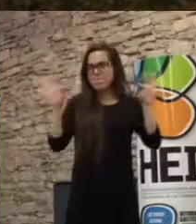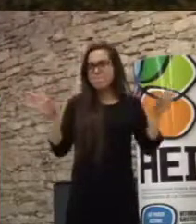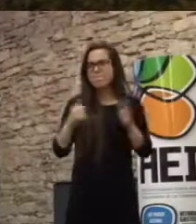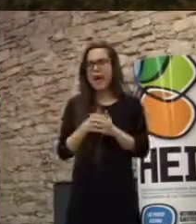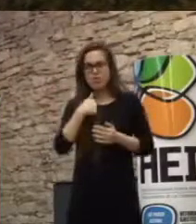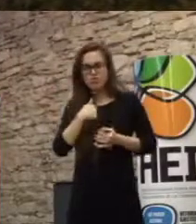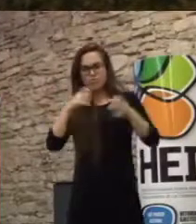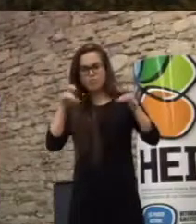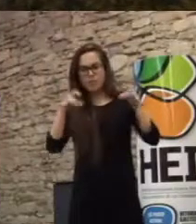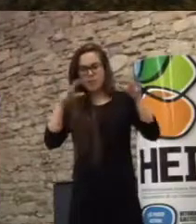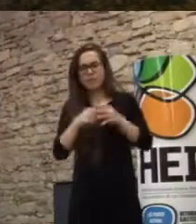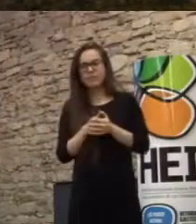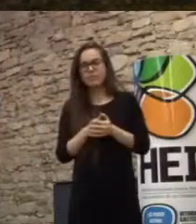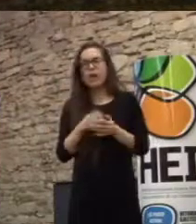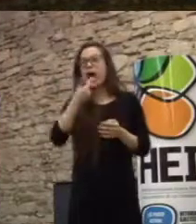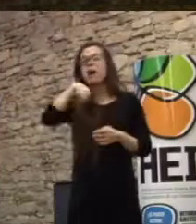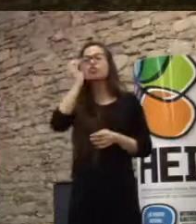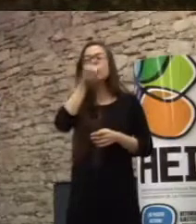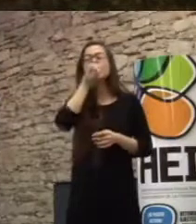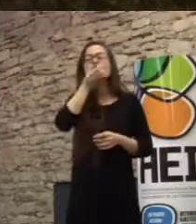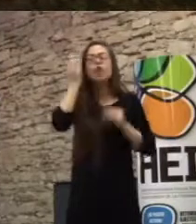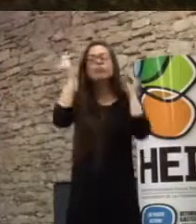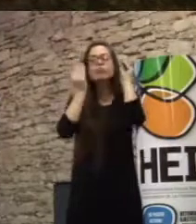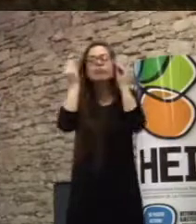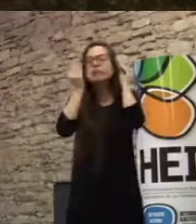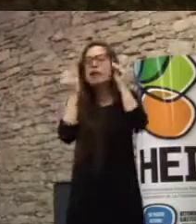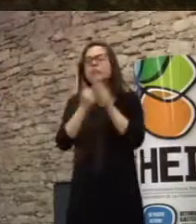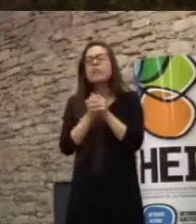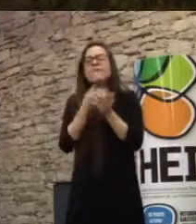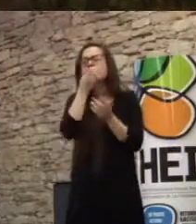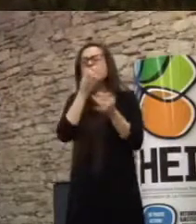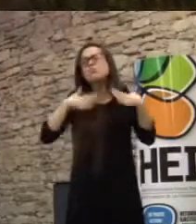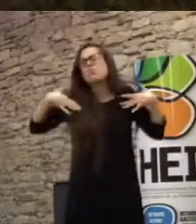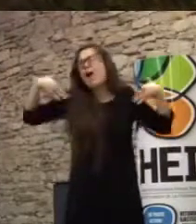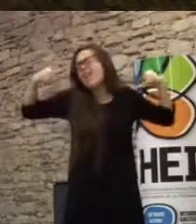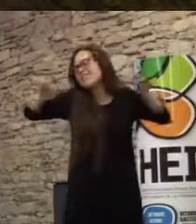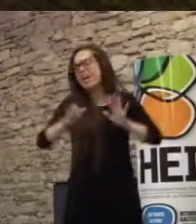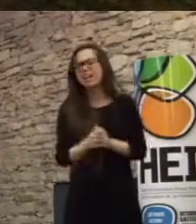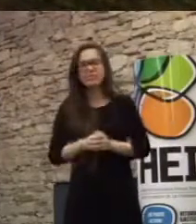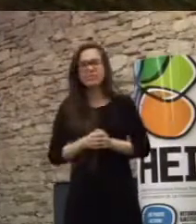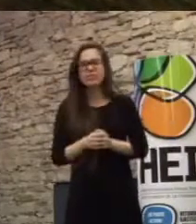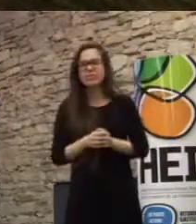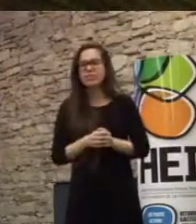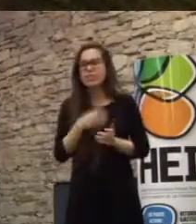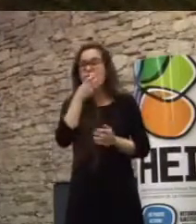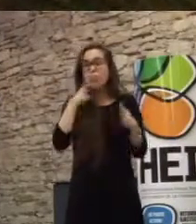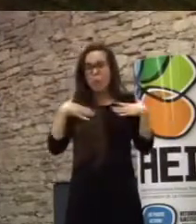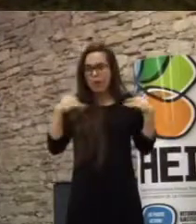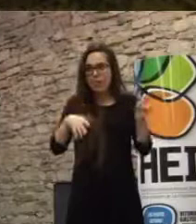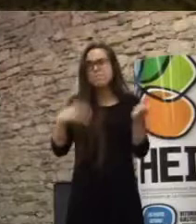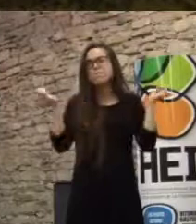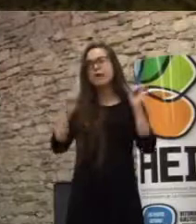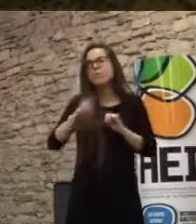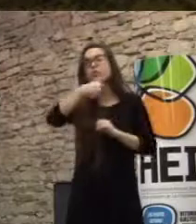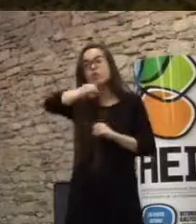y vais a pensar en una flor cualquier flor del mundo mundial cualquier foro del mundo mundial esa es la